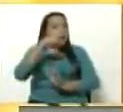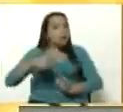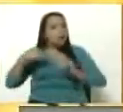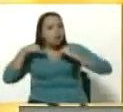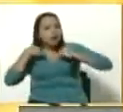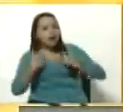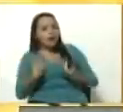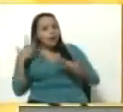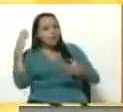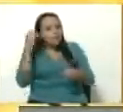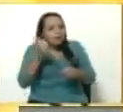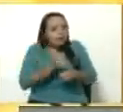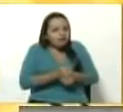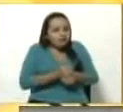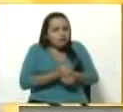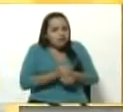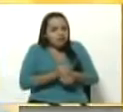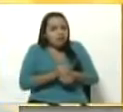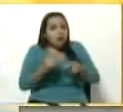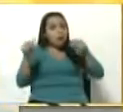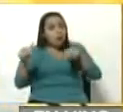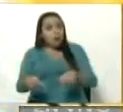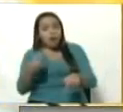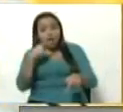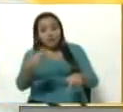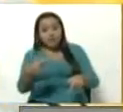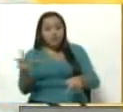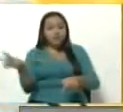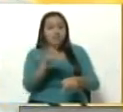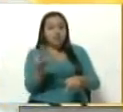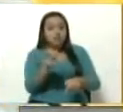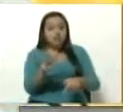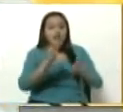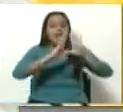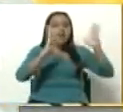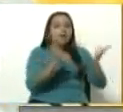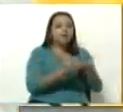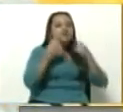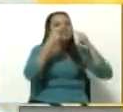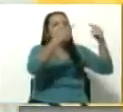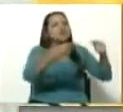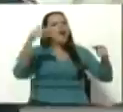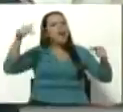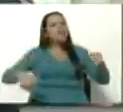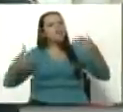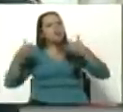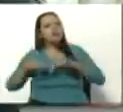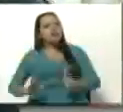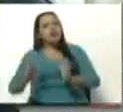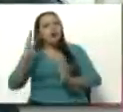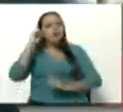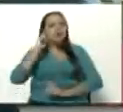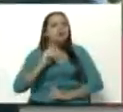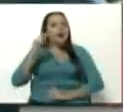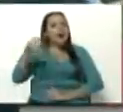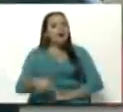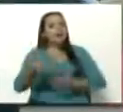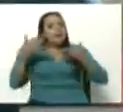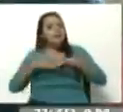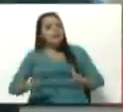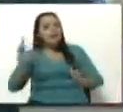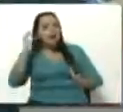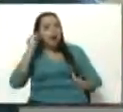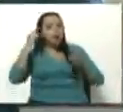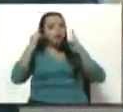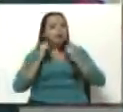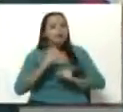esperanza. Y hoy no solo le ha dicho a Venezuela, sino al mundo, aquí estamos los hijos de Bolívar, aquí están las hijas de